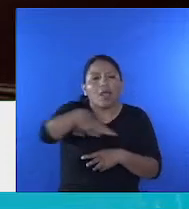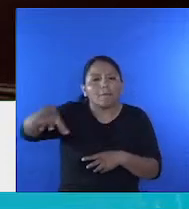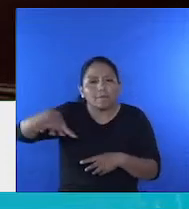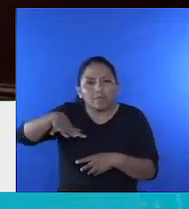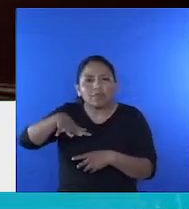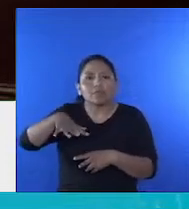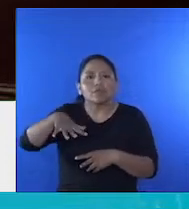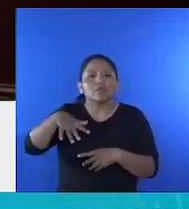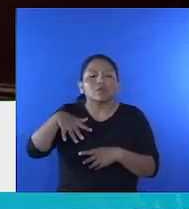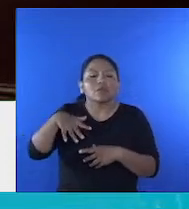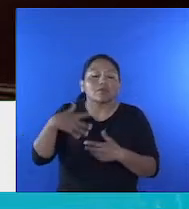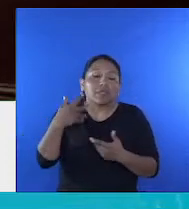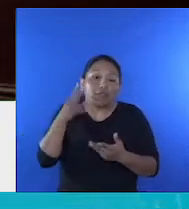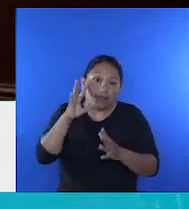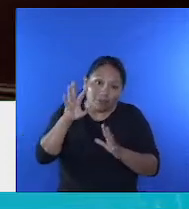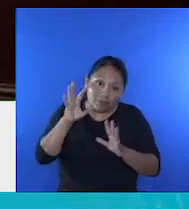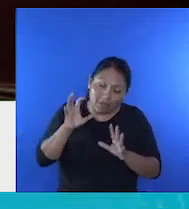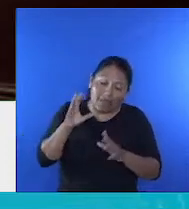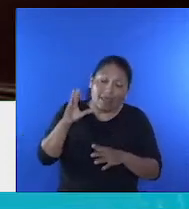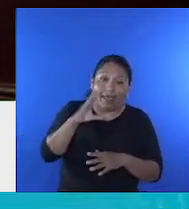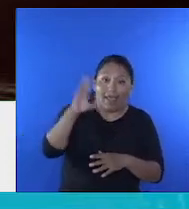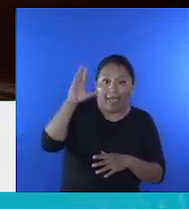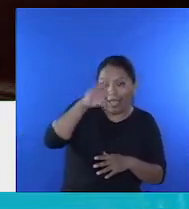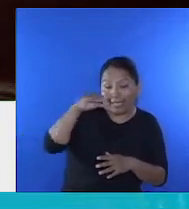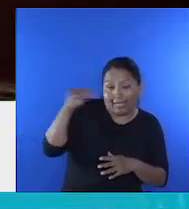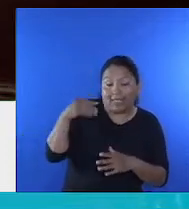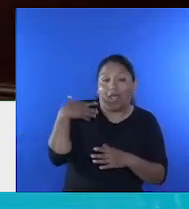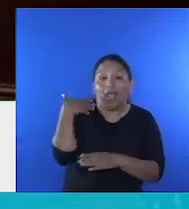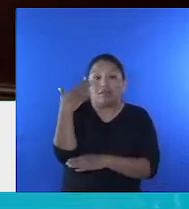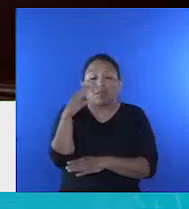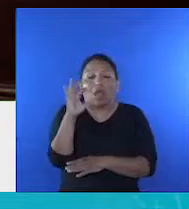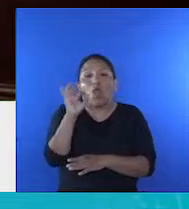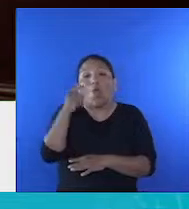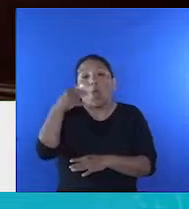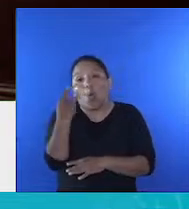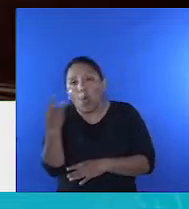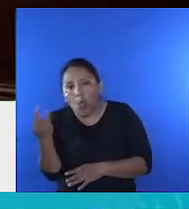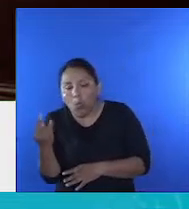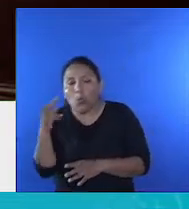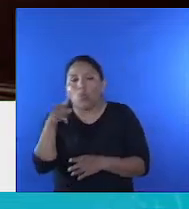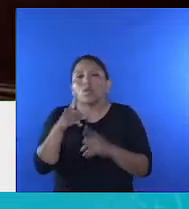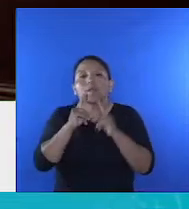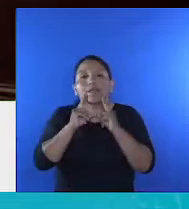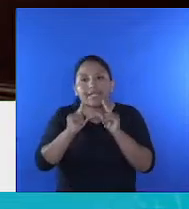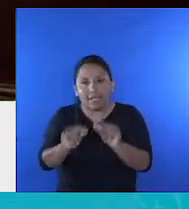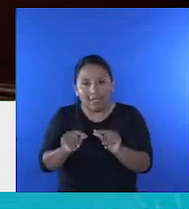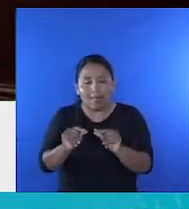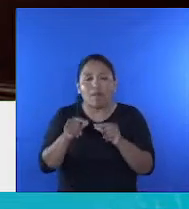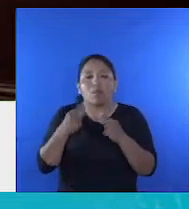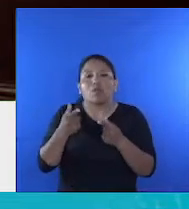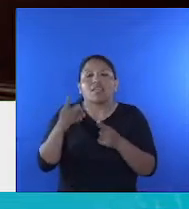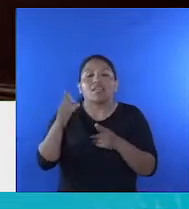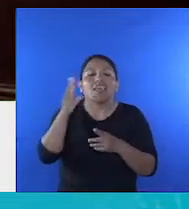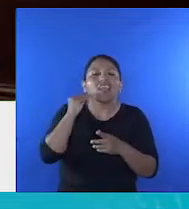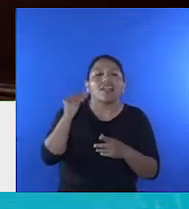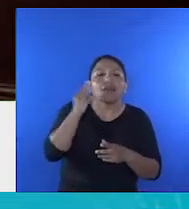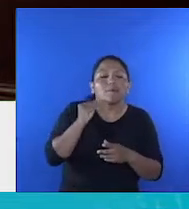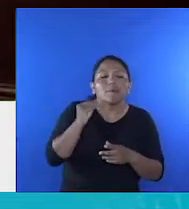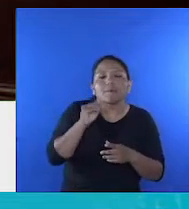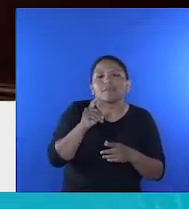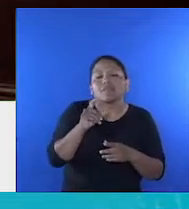diplomáticos. Recordamos todos a Cristina en todas las asambleas de la ONU, en todas las oportunidades que tenía, a reclamar, porque Gran Bretaña se